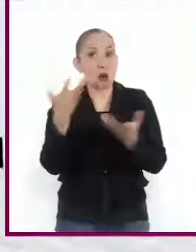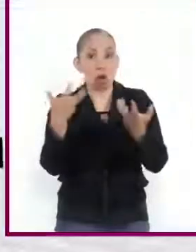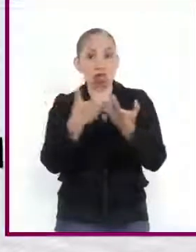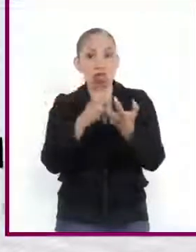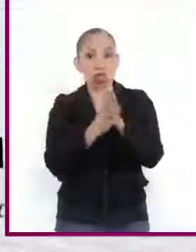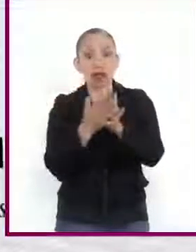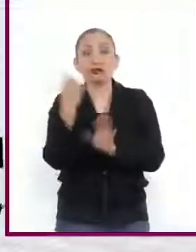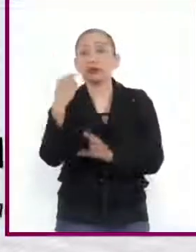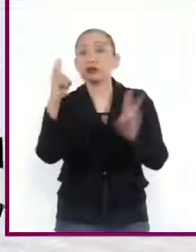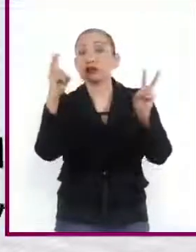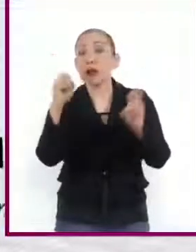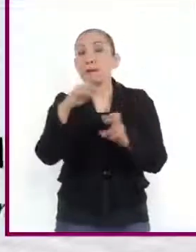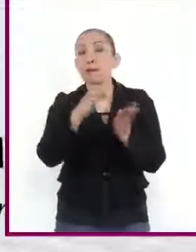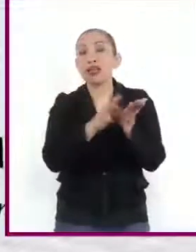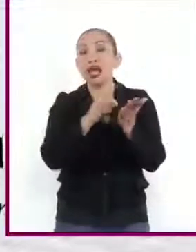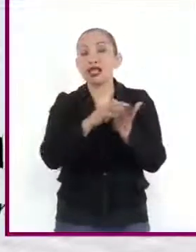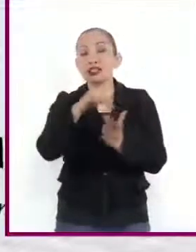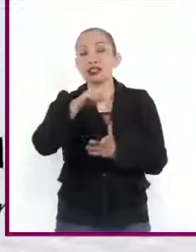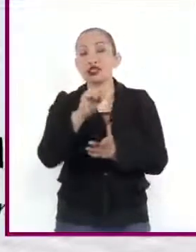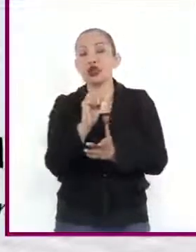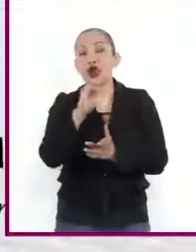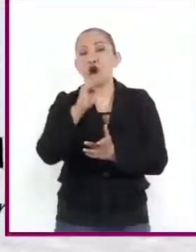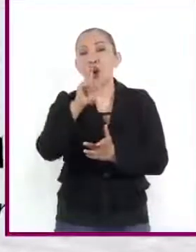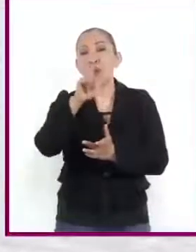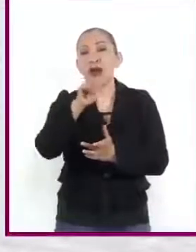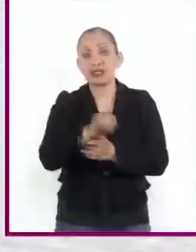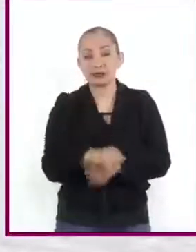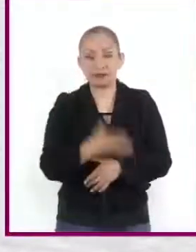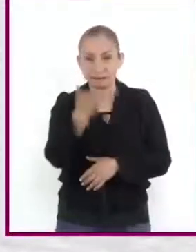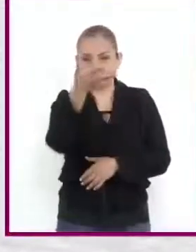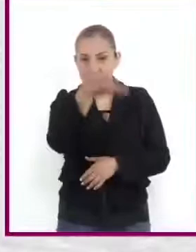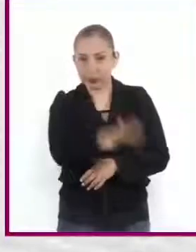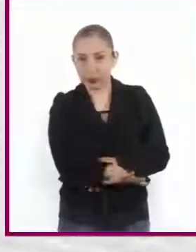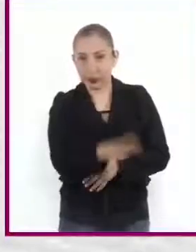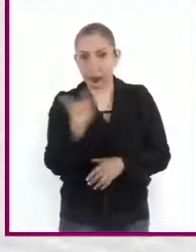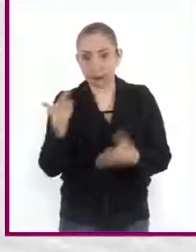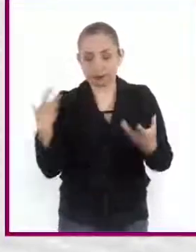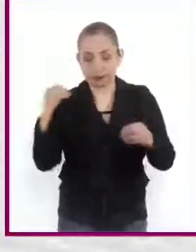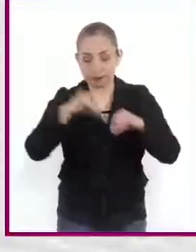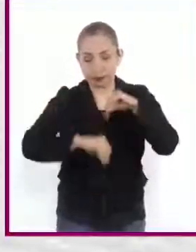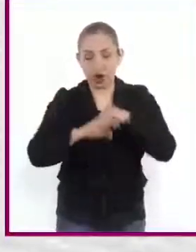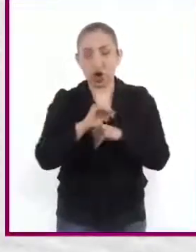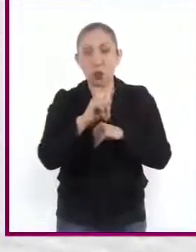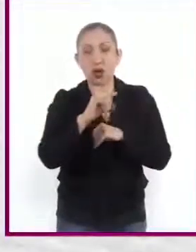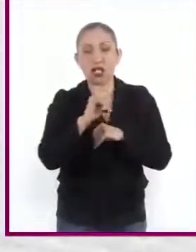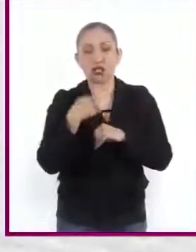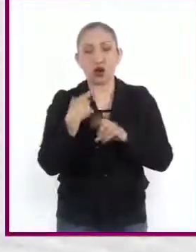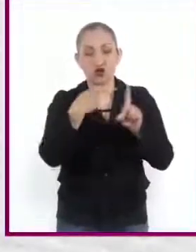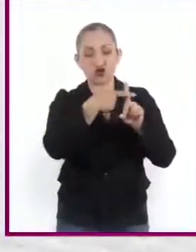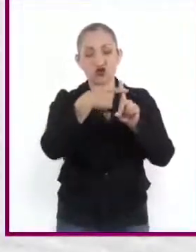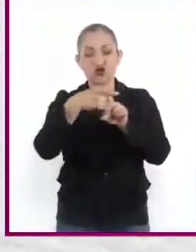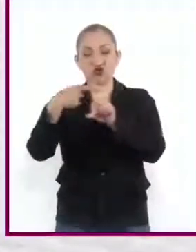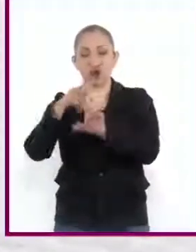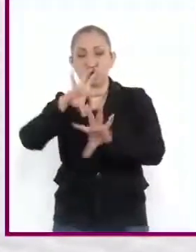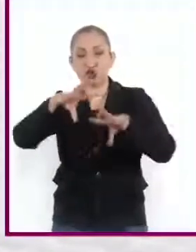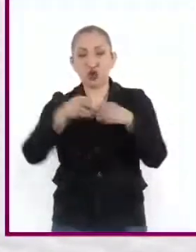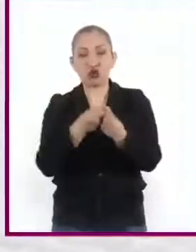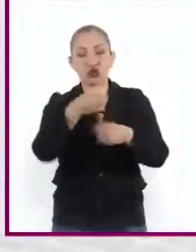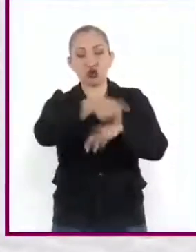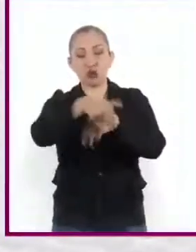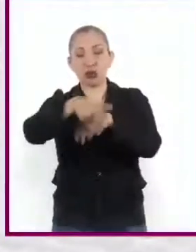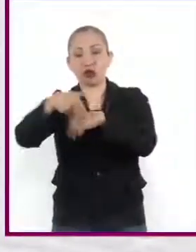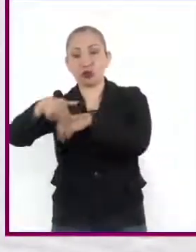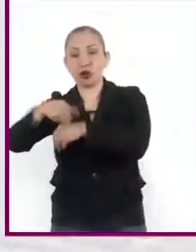lo que se llaman metales nobles. 10. En un compuesto, la suma aritmética de todos los números